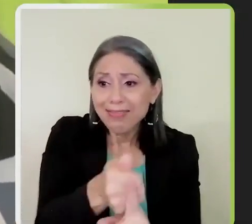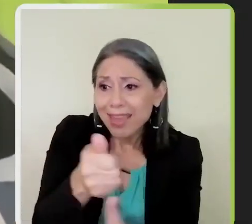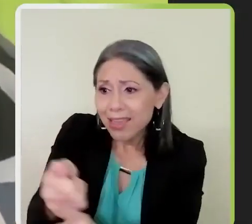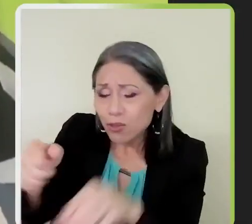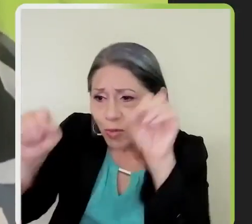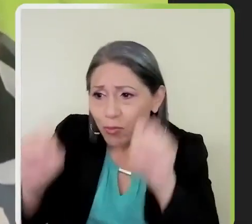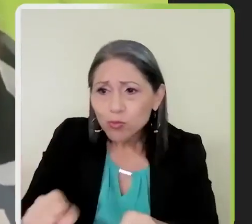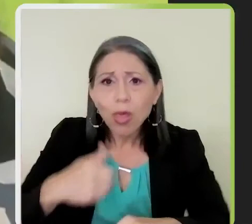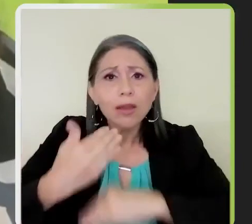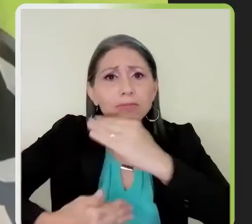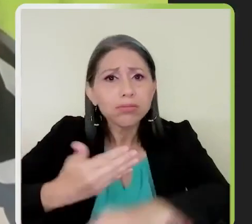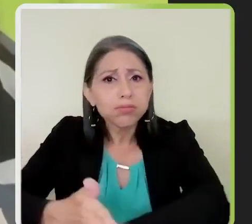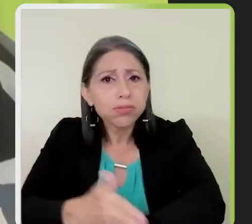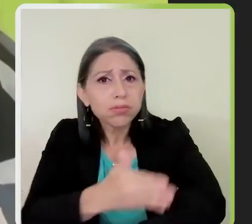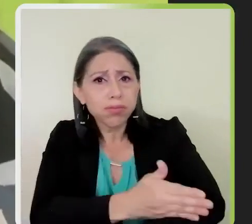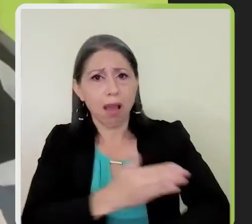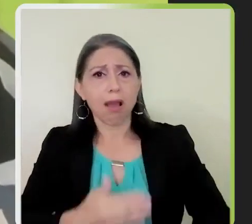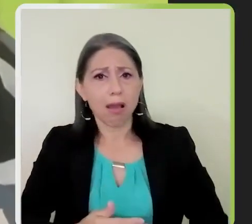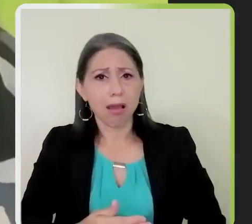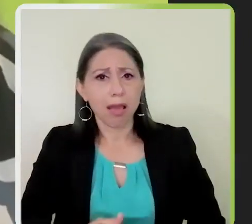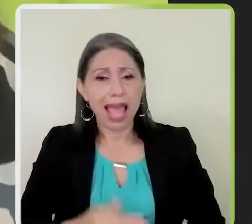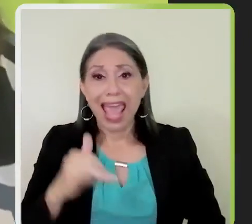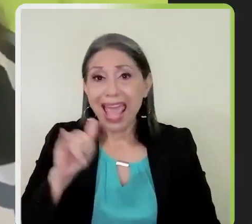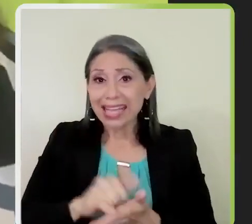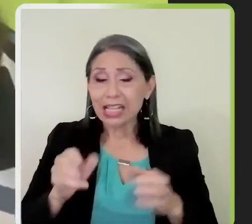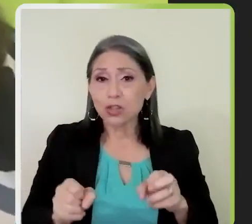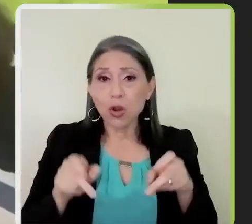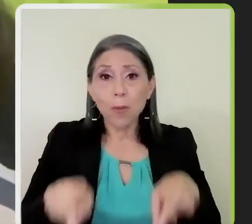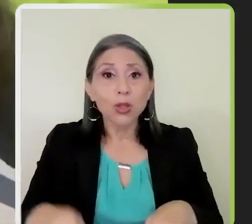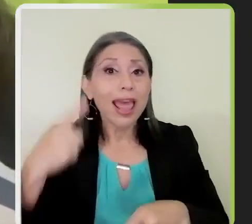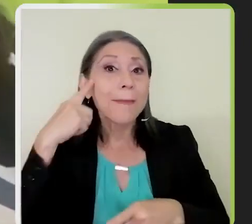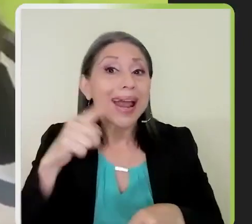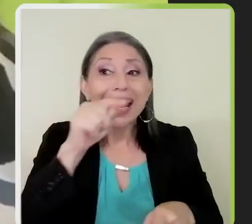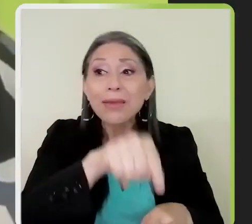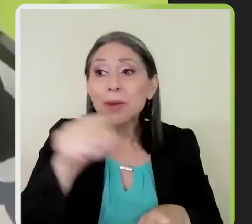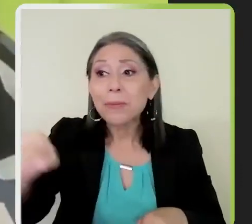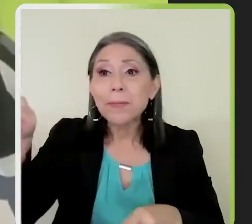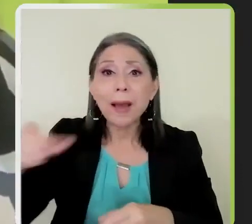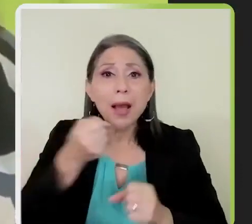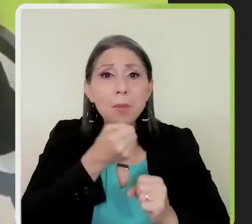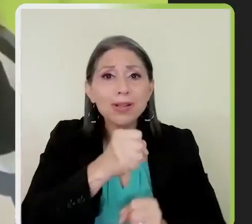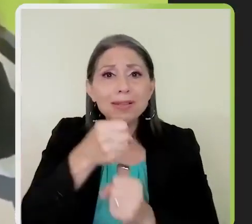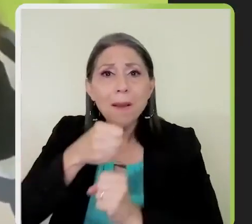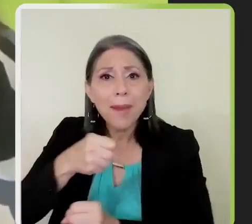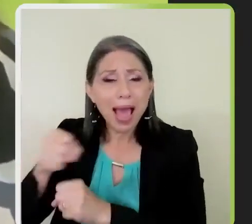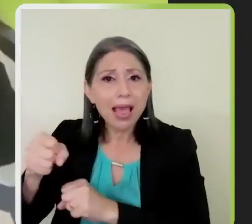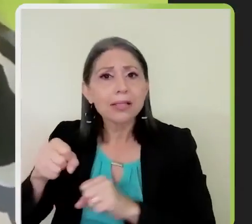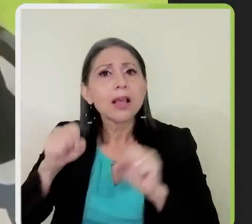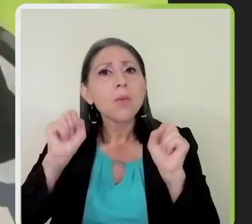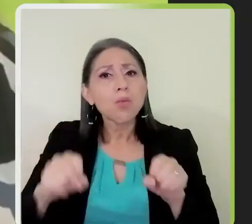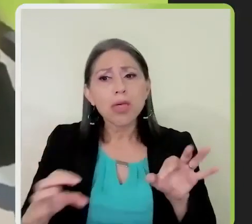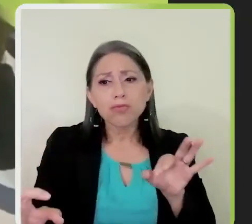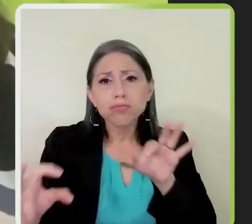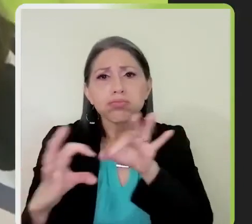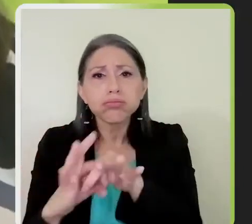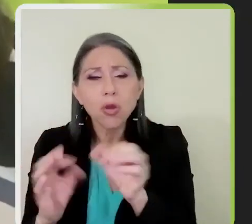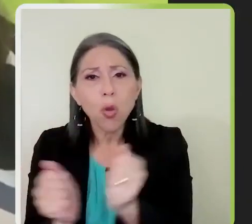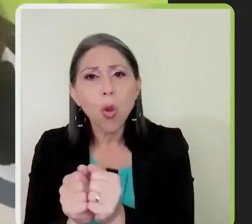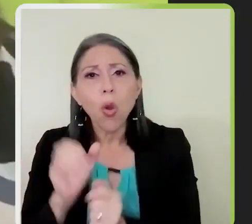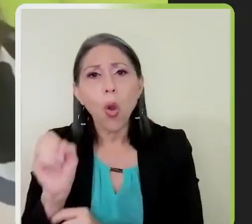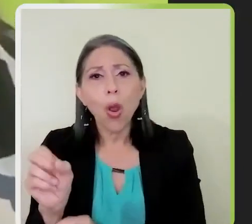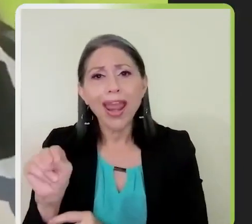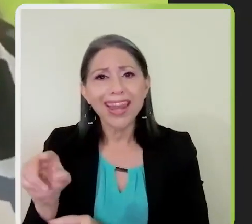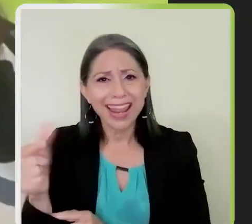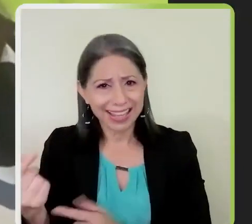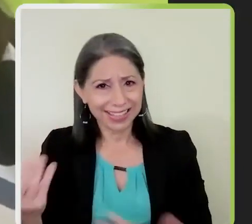de ser autogestores. Yo pensaría que es una oportunidad para que los gobiernos locales pensemos en hacer alianzas con las